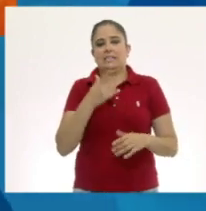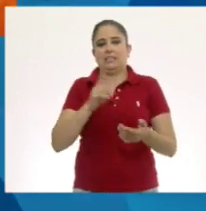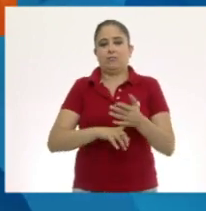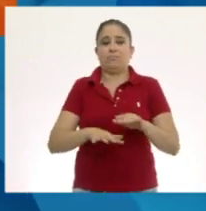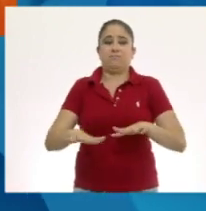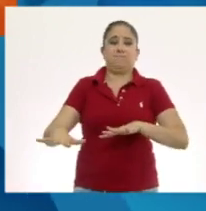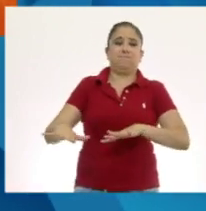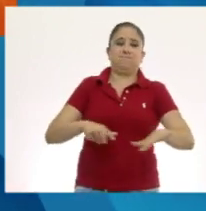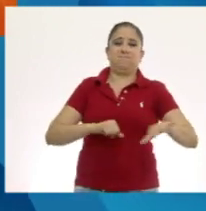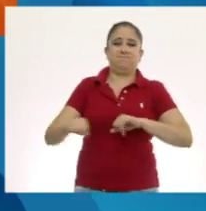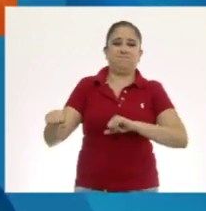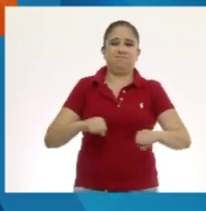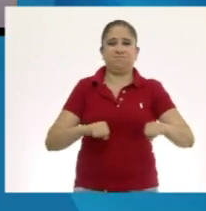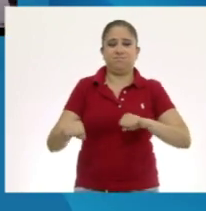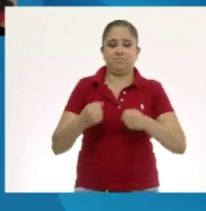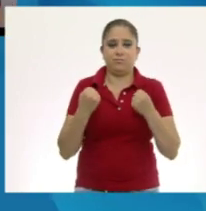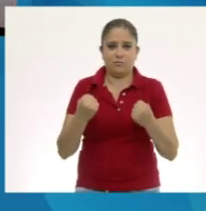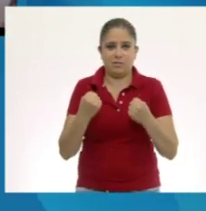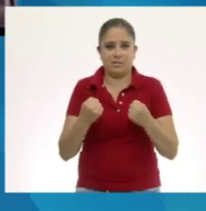el terremoto.